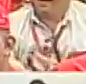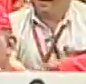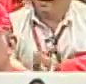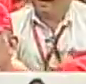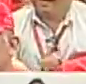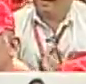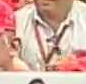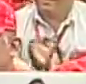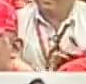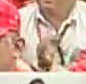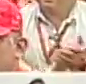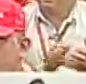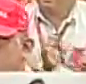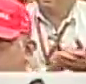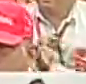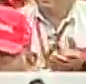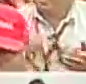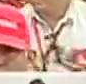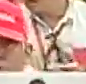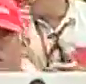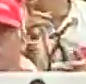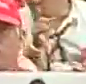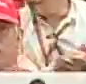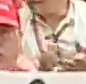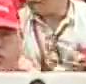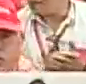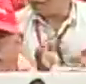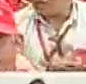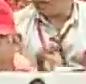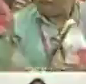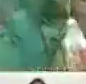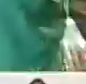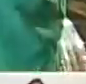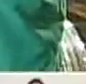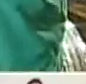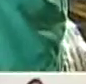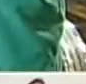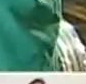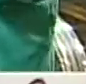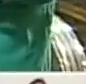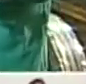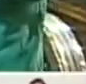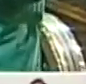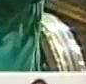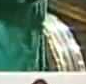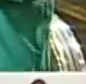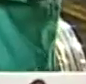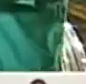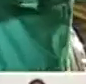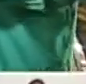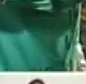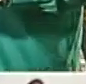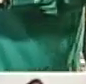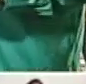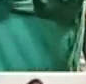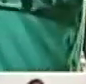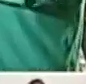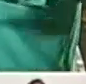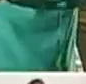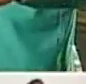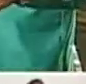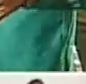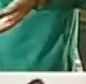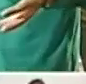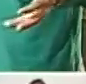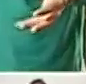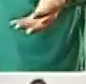remontar y de llevar el transporte que necesita nuestro pueblo. Estoy aquí en mi